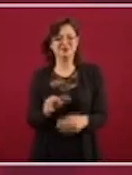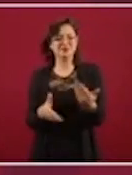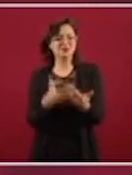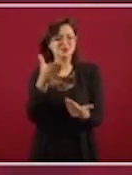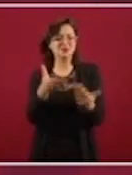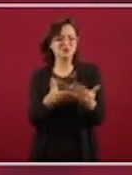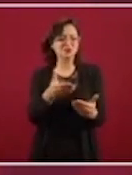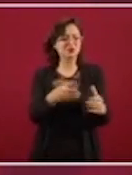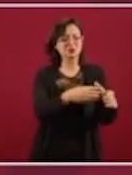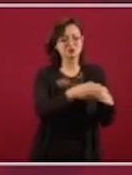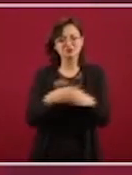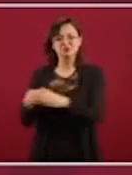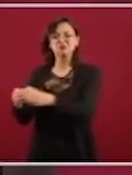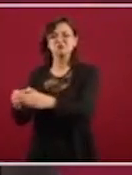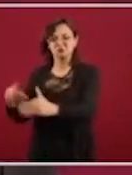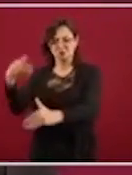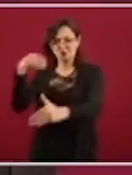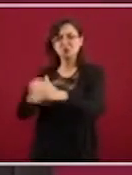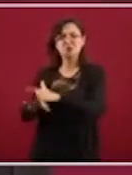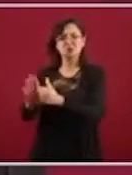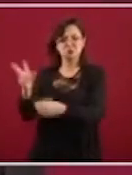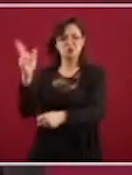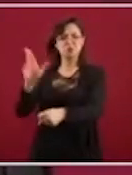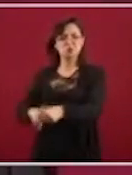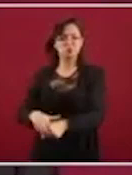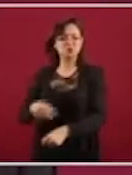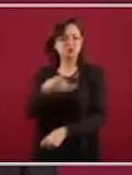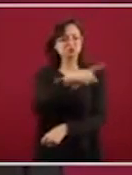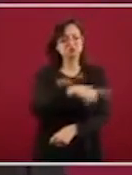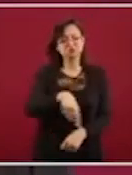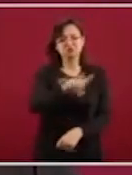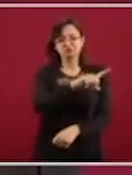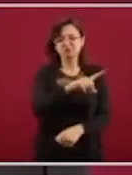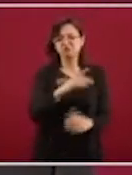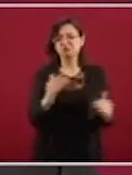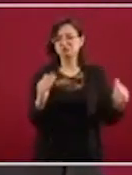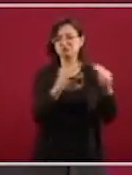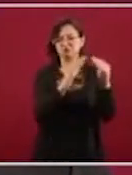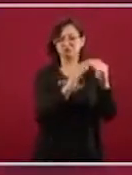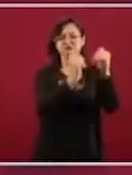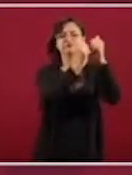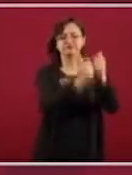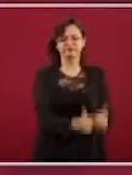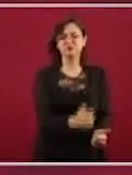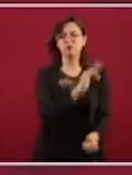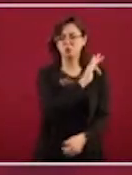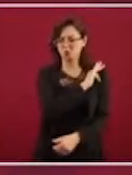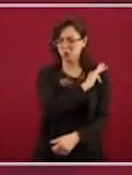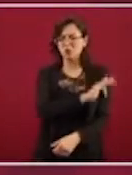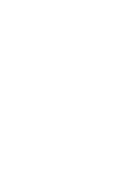que pueden quienes estén infectados quedarse en casa.